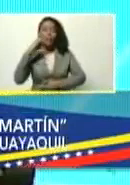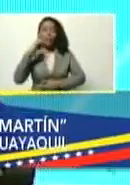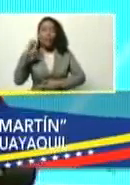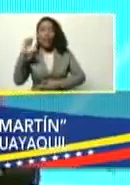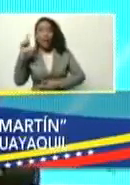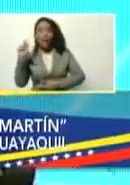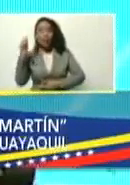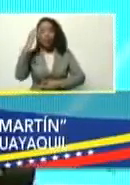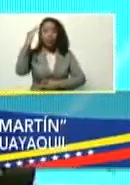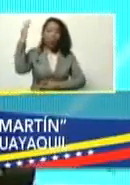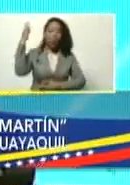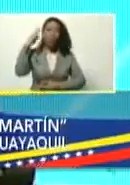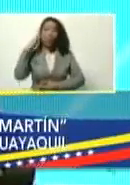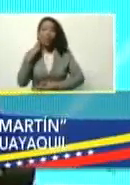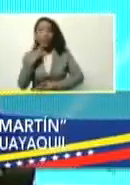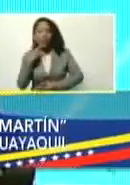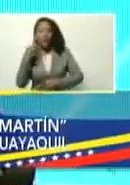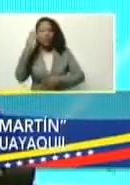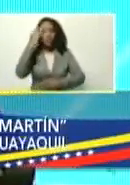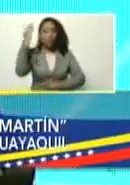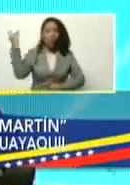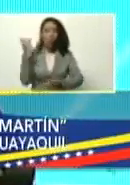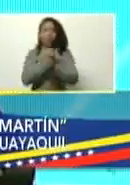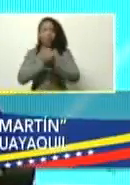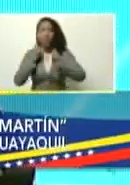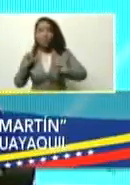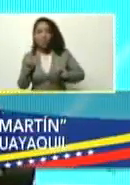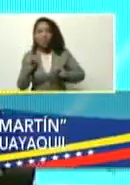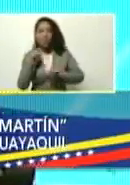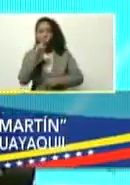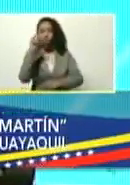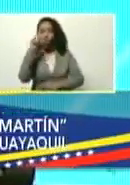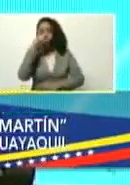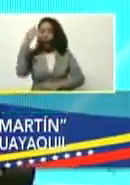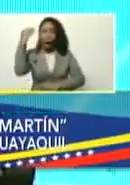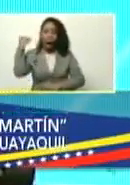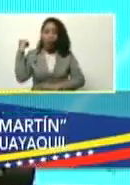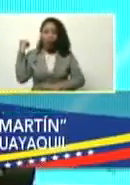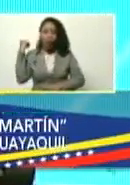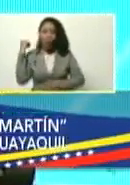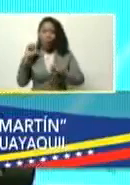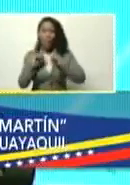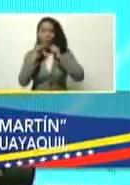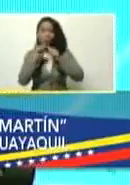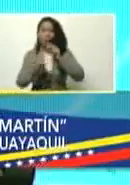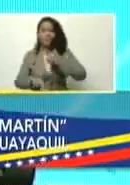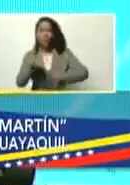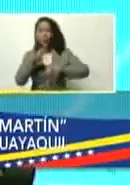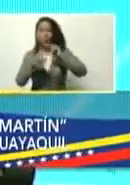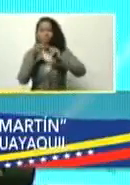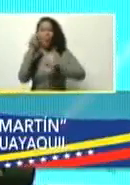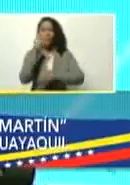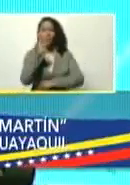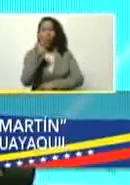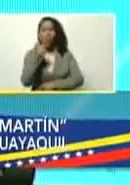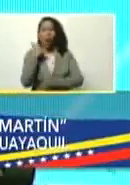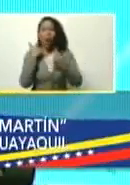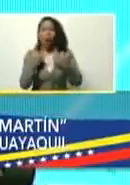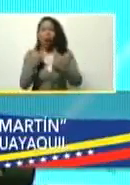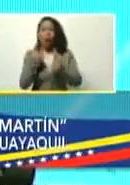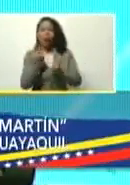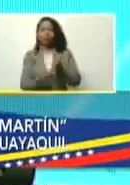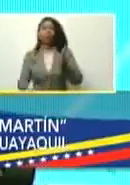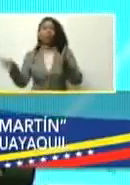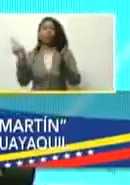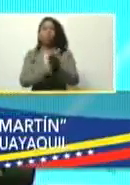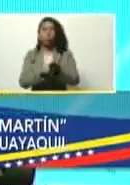Bolívar, el sueño de los independentistas de hace 200 años, que se comenzó a construir hace poco, ahora tenemos que